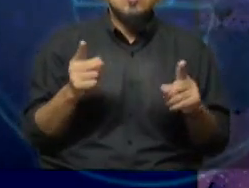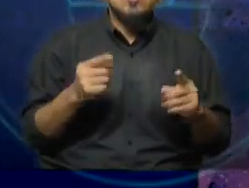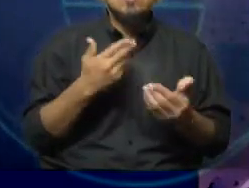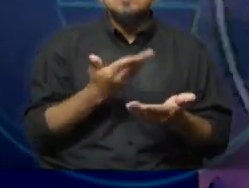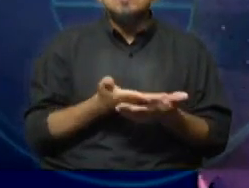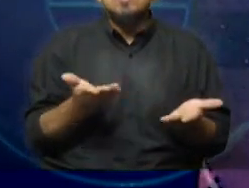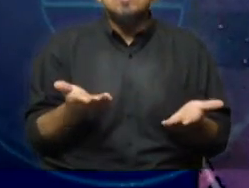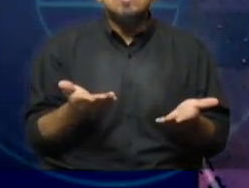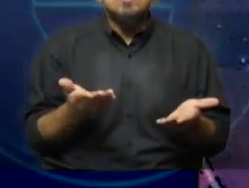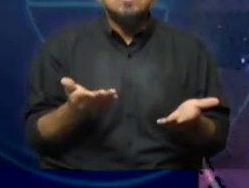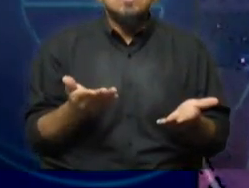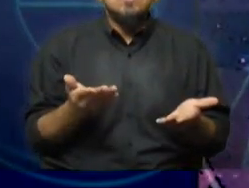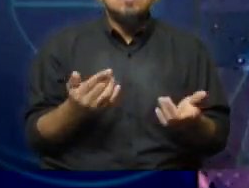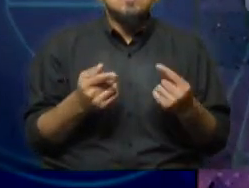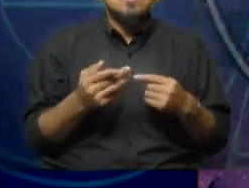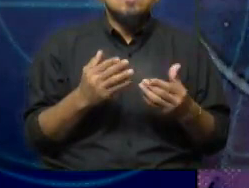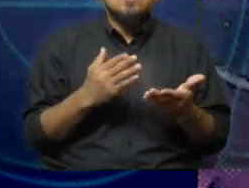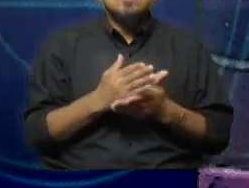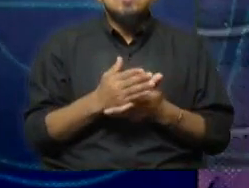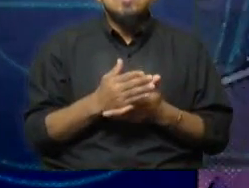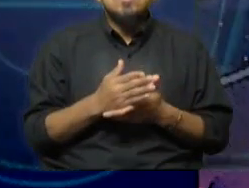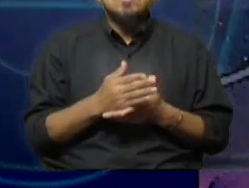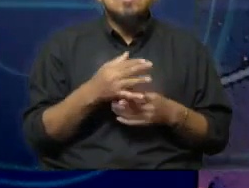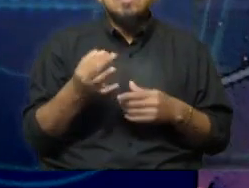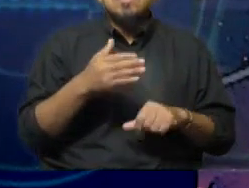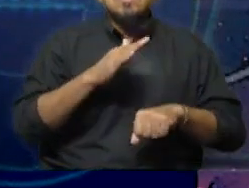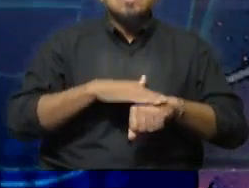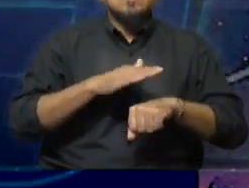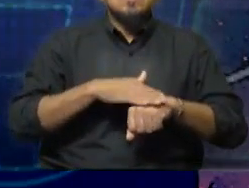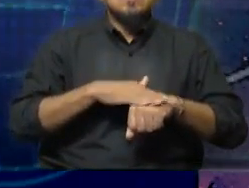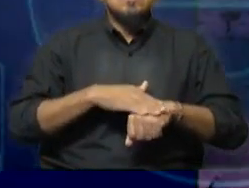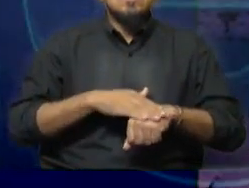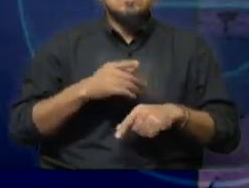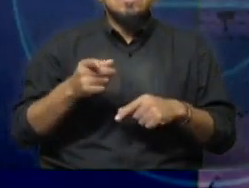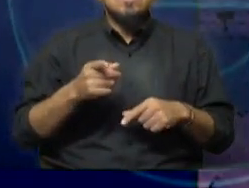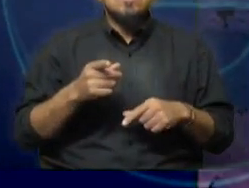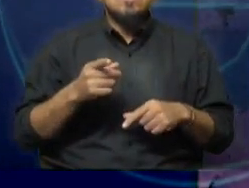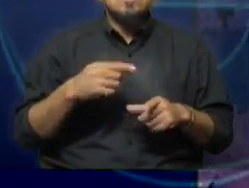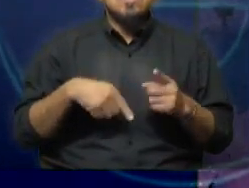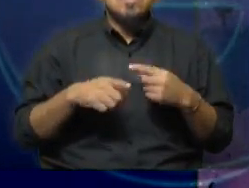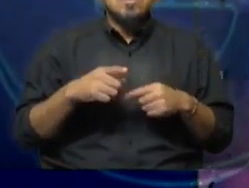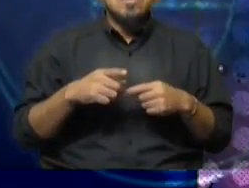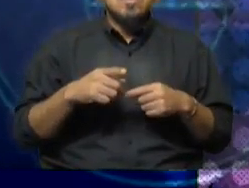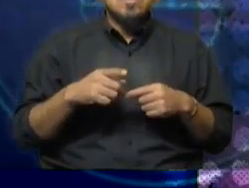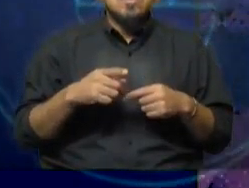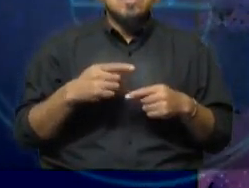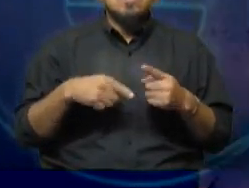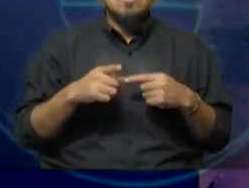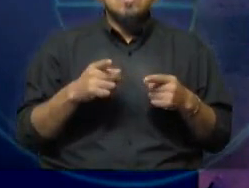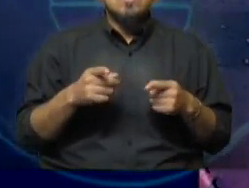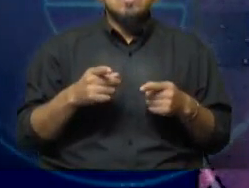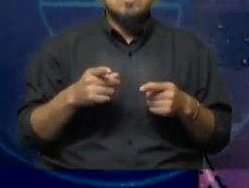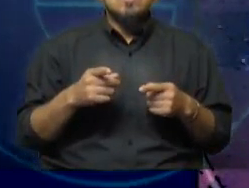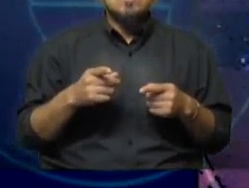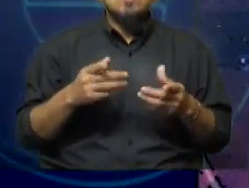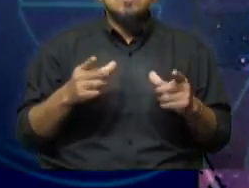respuesta. Sí, sí, te van a tirar siempre la pelota a la responsabilidad uh-huh. de las artistas y los artistas que no se presentaron. Pero ¿y cómo se van a presentar